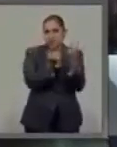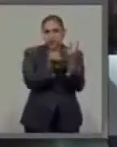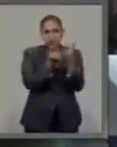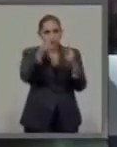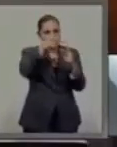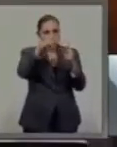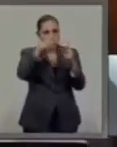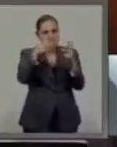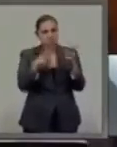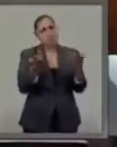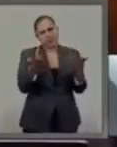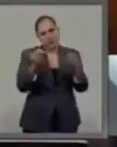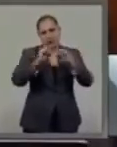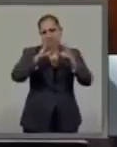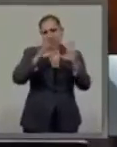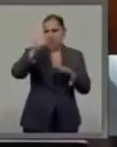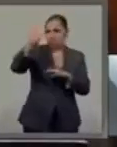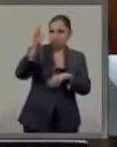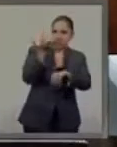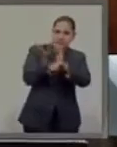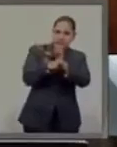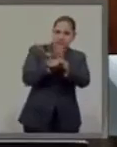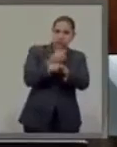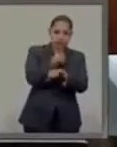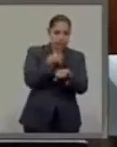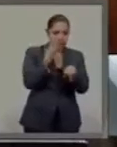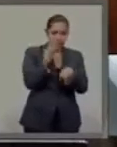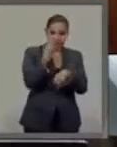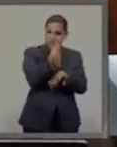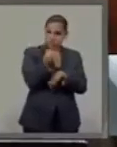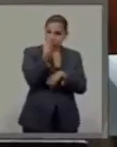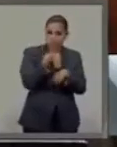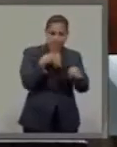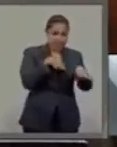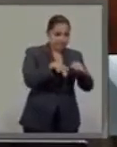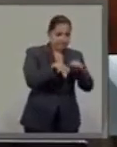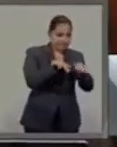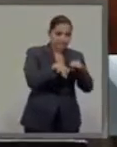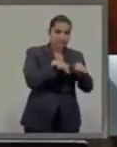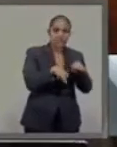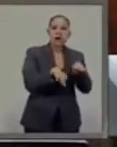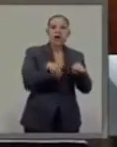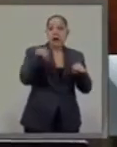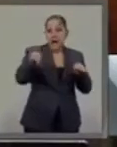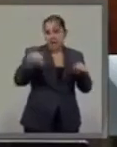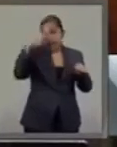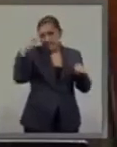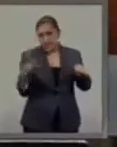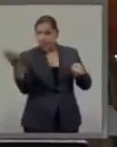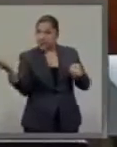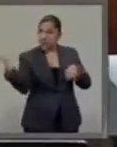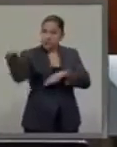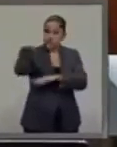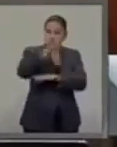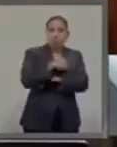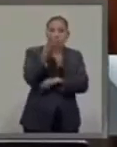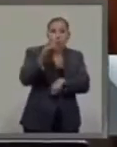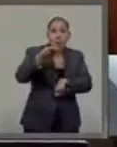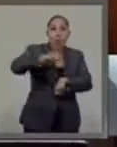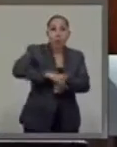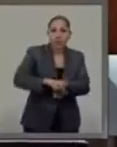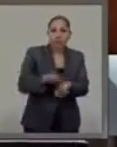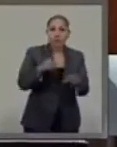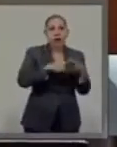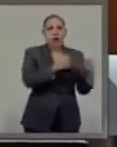muy lejos de Estados Unidos, donde el trabajo por 3 horas equivale a un día de trabajo en México, Canadá y la Unión Europea.